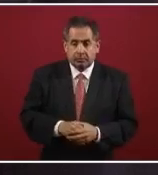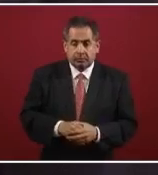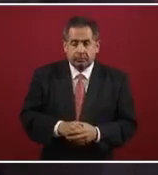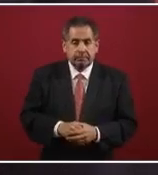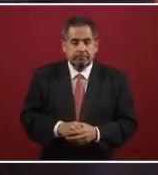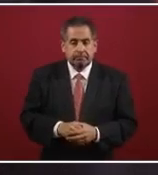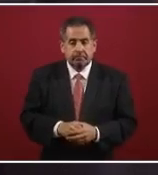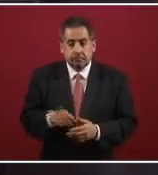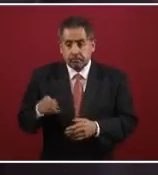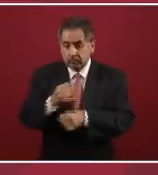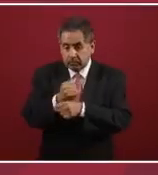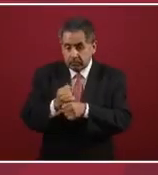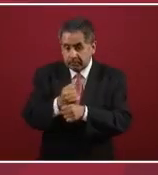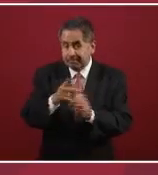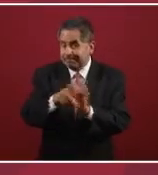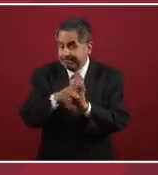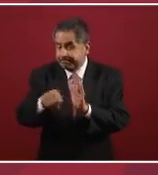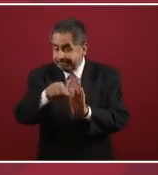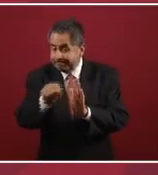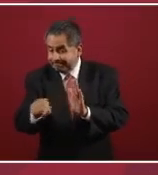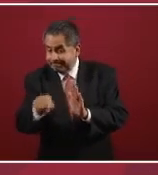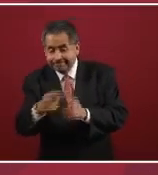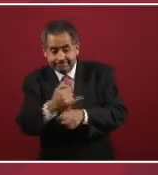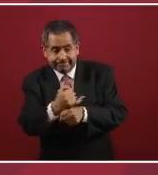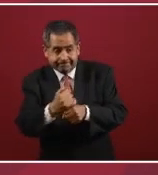esto por una investigación periodística